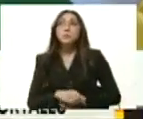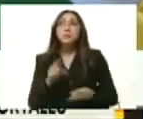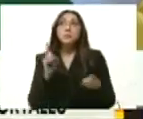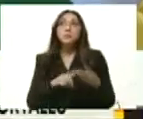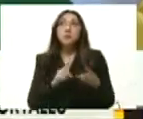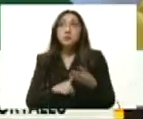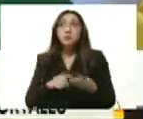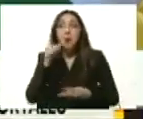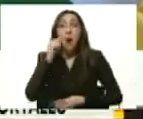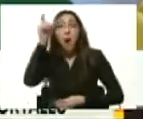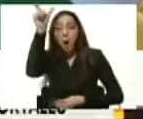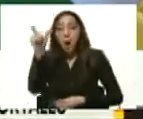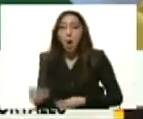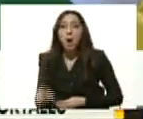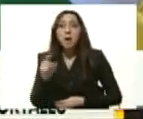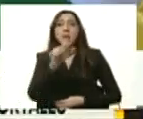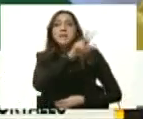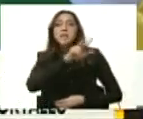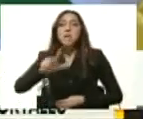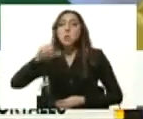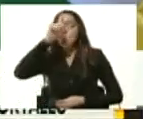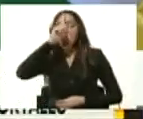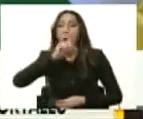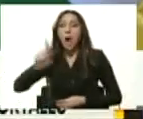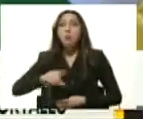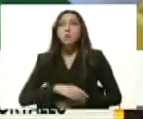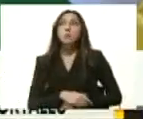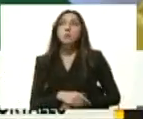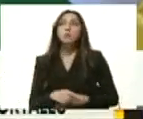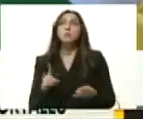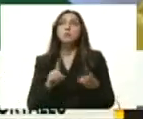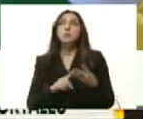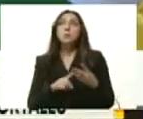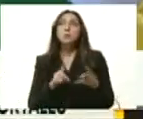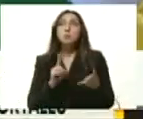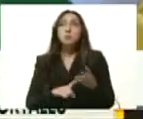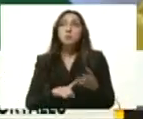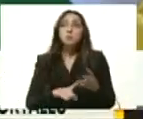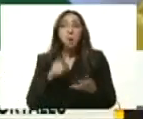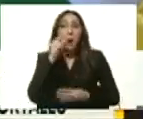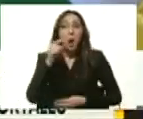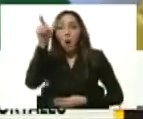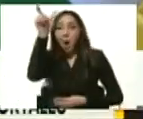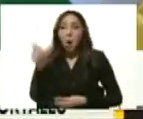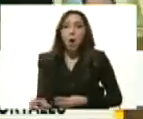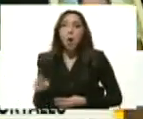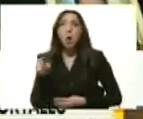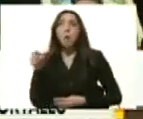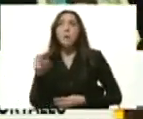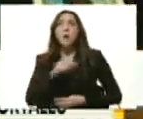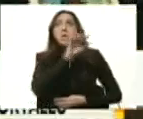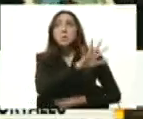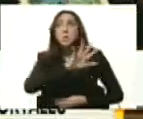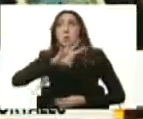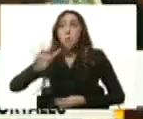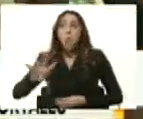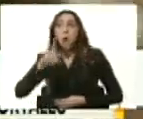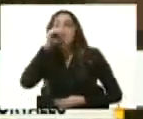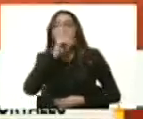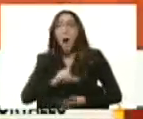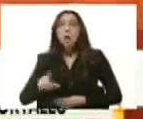Percy Romer Conder Noguera, 31 años. Mario Salvatierra Herrera, 54 años.